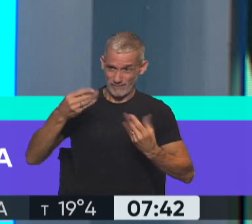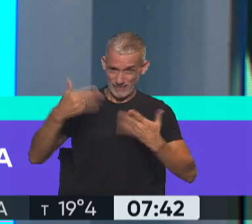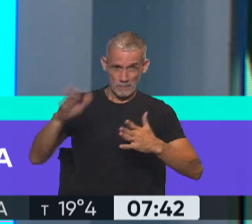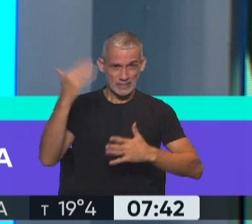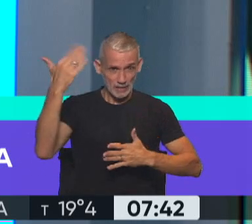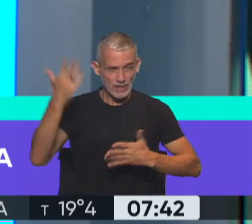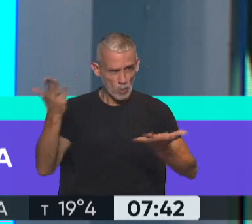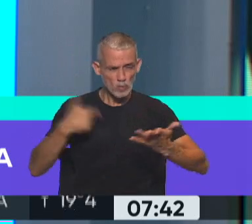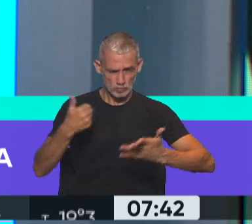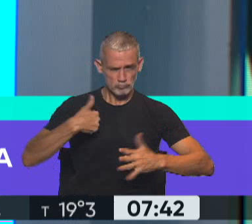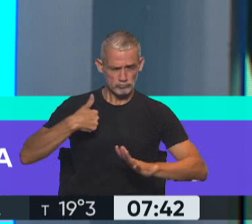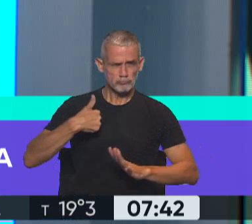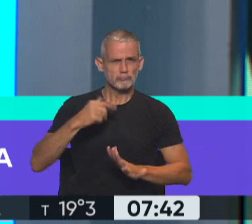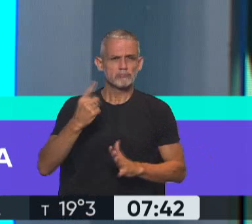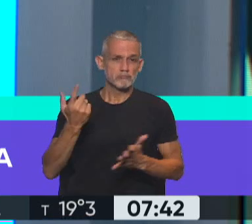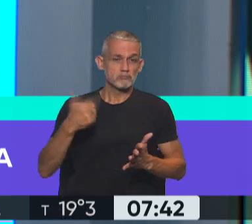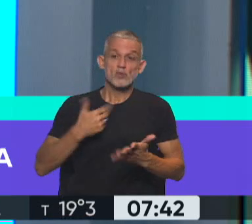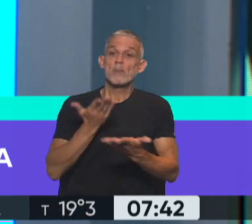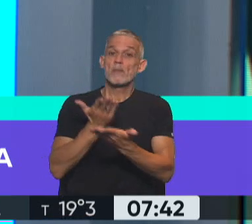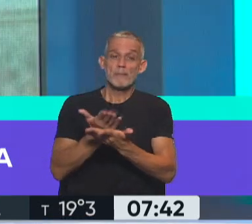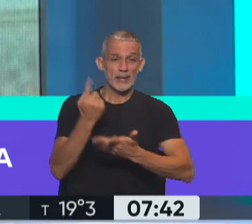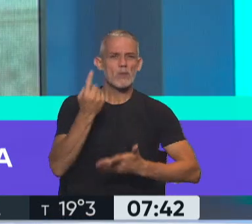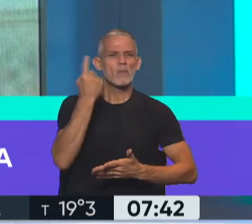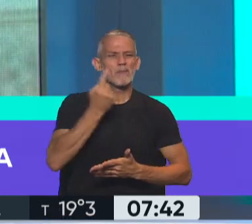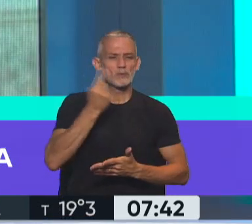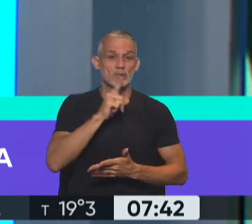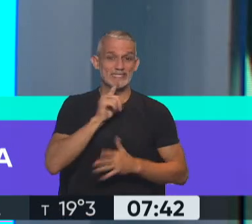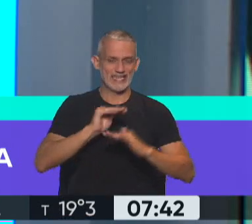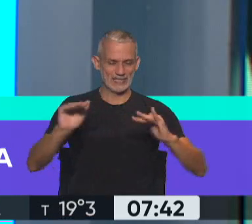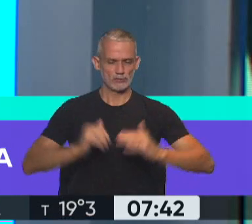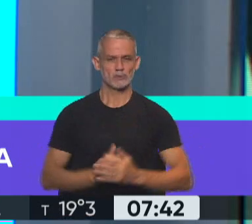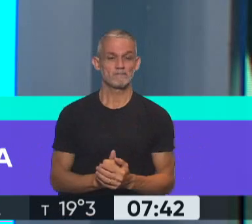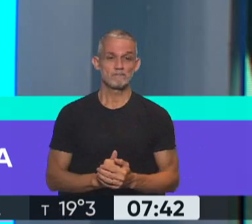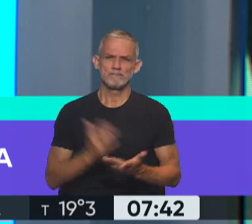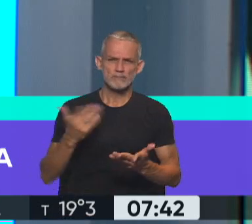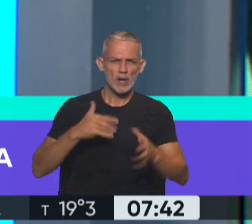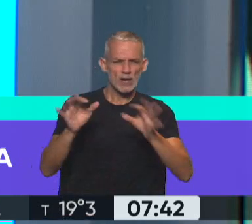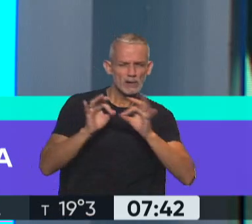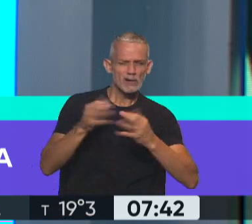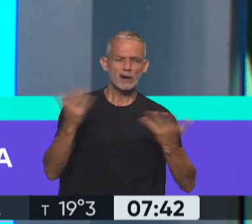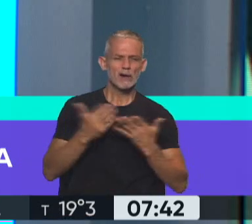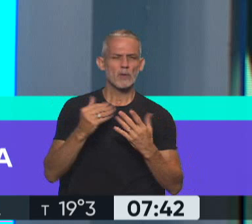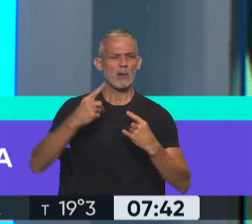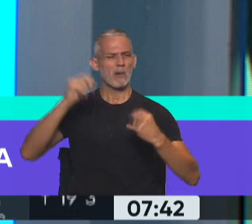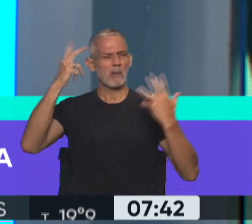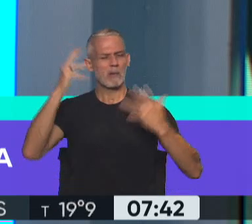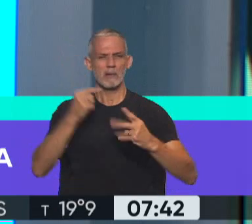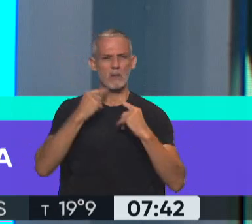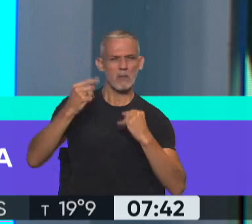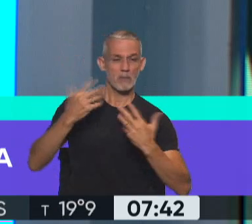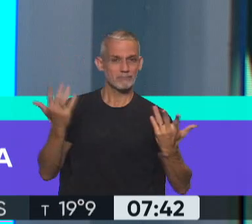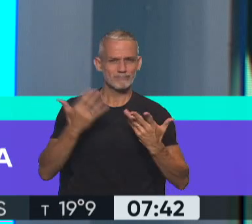el discurso, voy a solicitar este minuto de silencio. Digo la estrategia del cacareo porque sabemos que